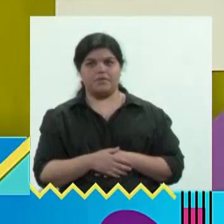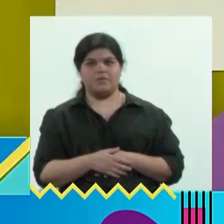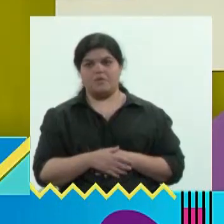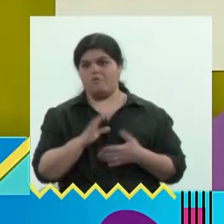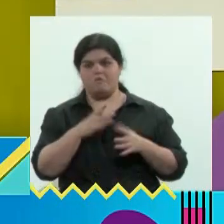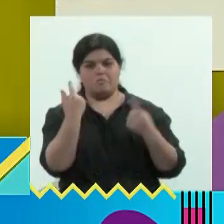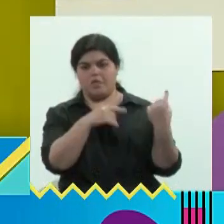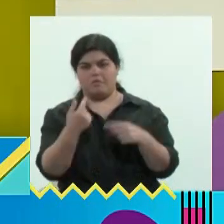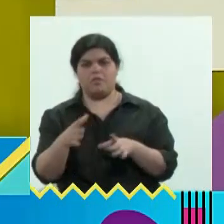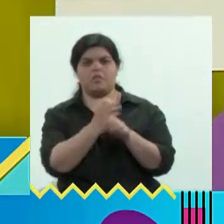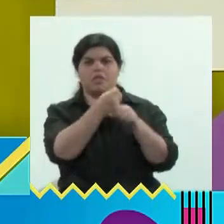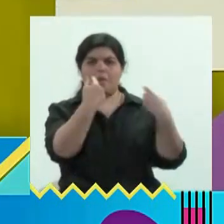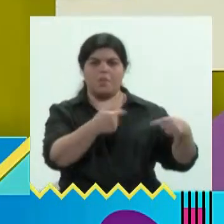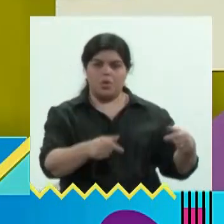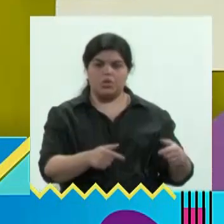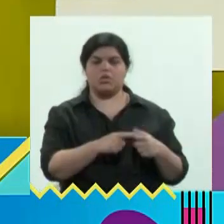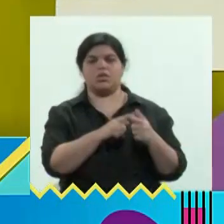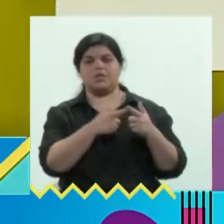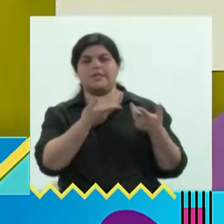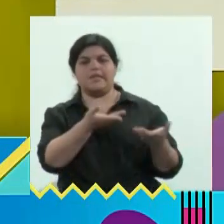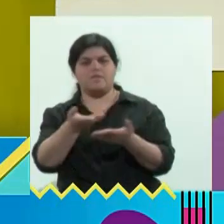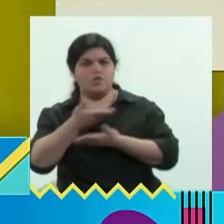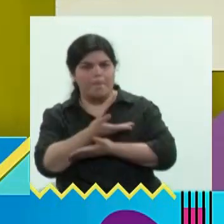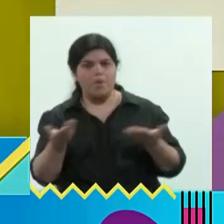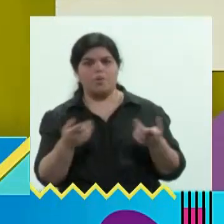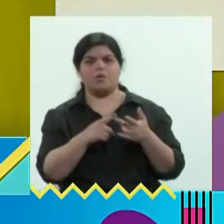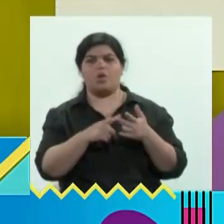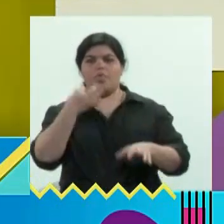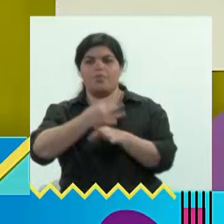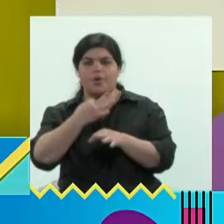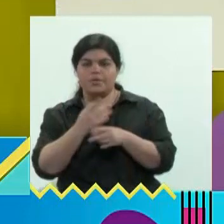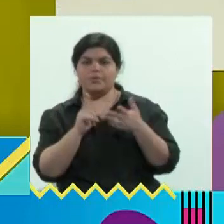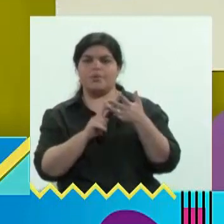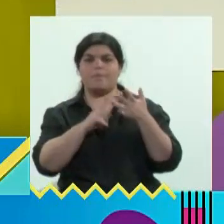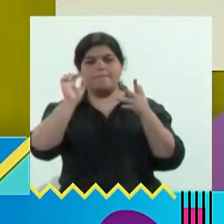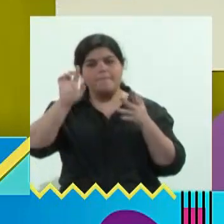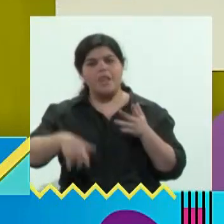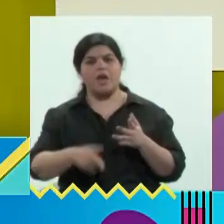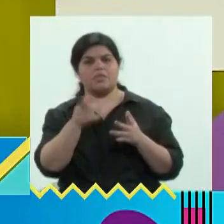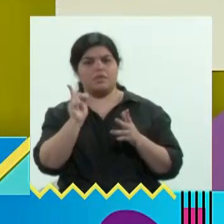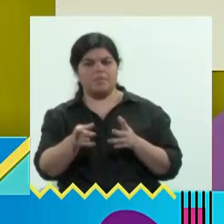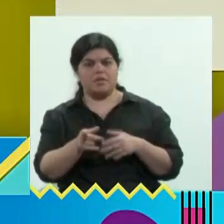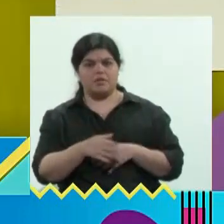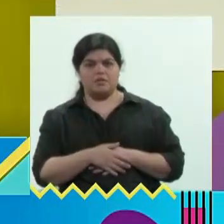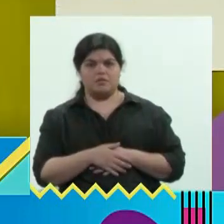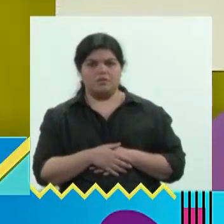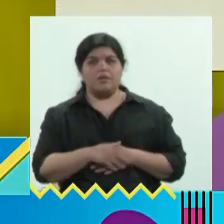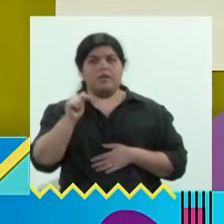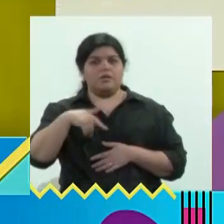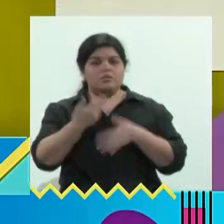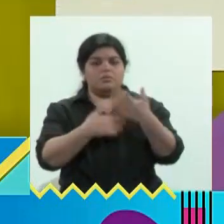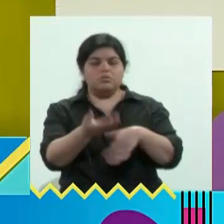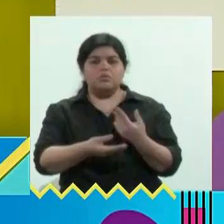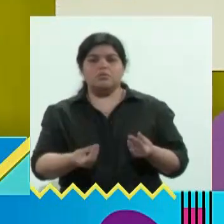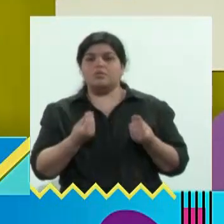el transporte público, por ejemplo, desde los servicios públicos, desde la educación, desde las mismas políticas y cómo hacemos para que también se puedan